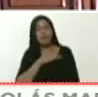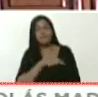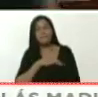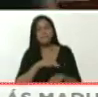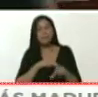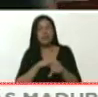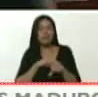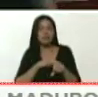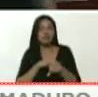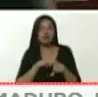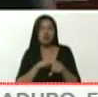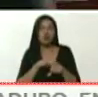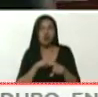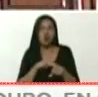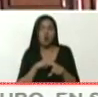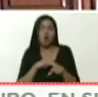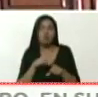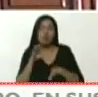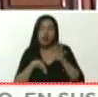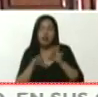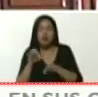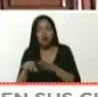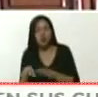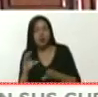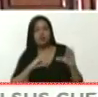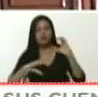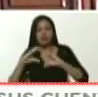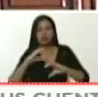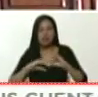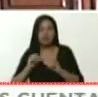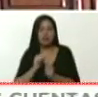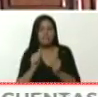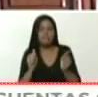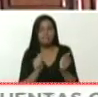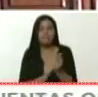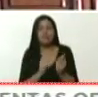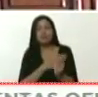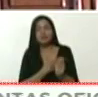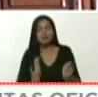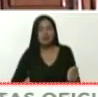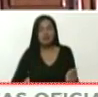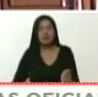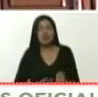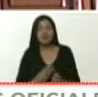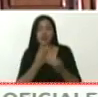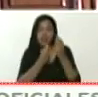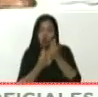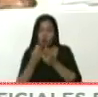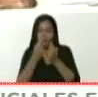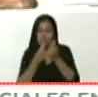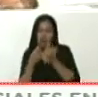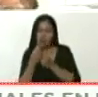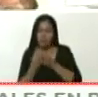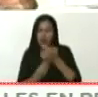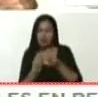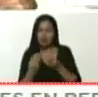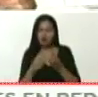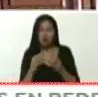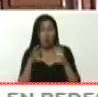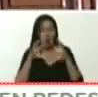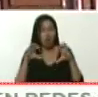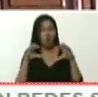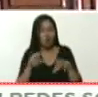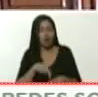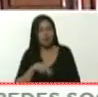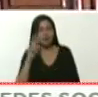la lupa a la ministra de Ciencia, a usted, ministro, vicepresidente de Economía, para producir todo el algodón en Venezuela.